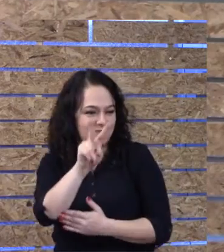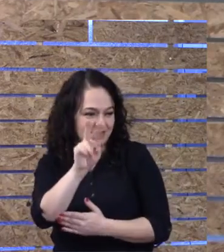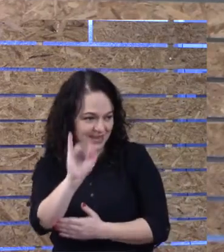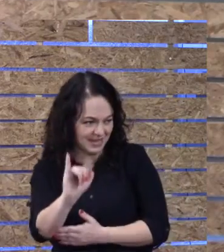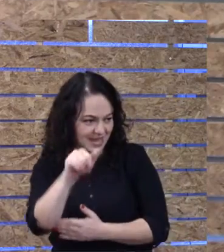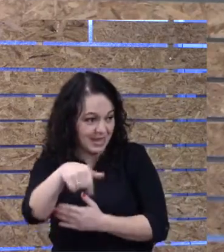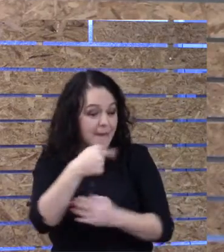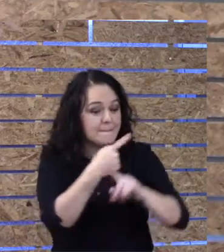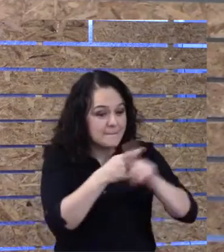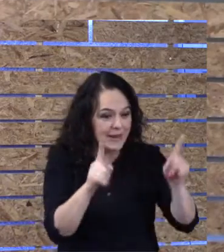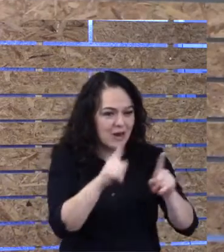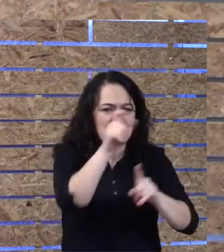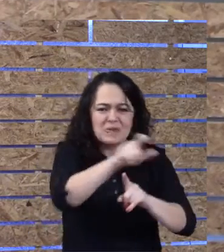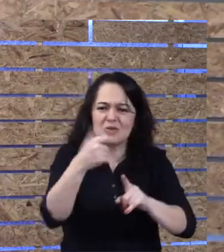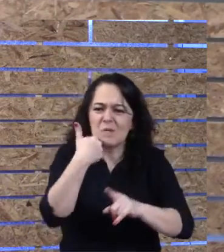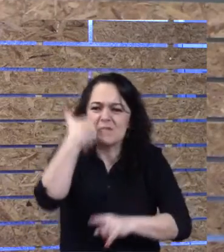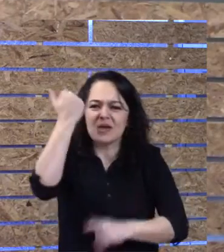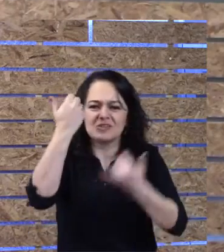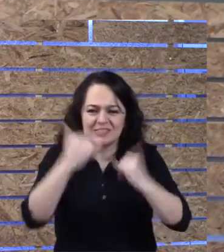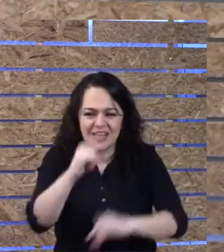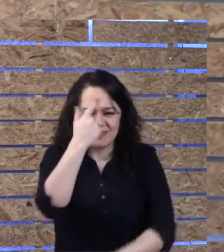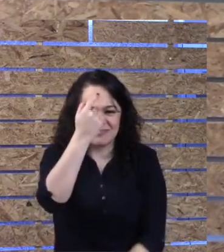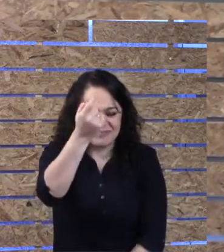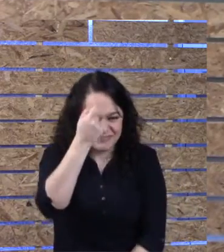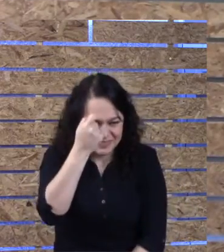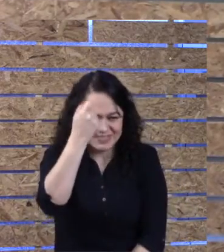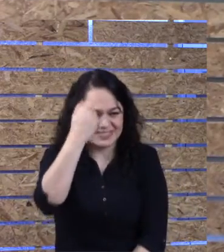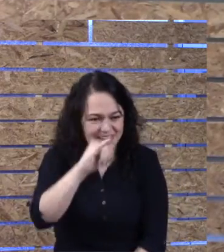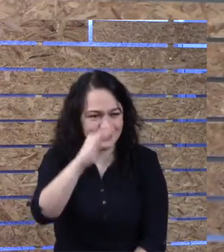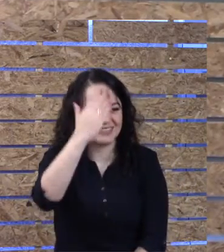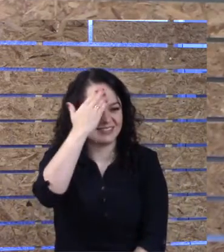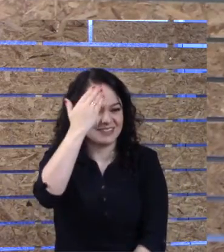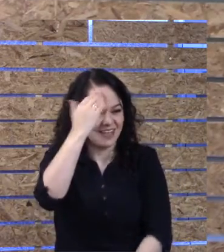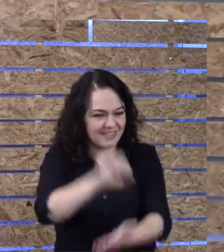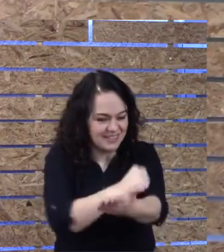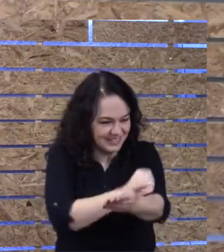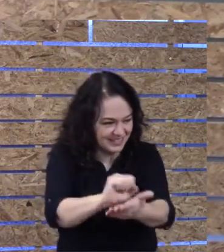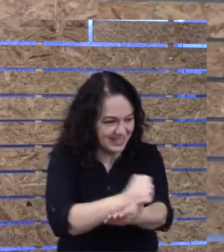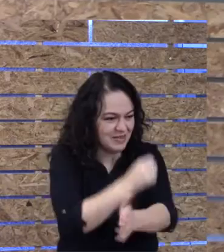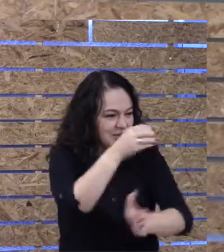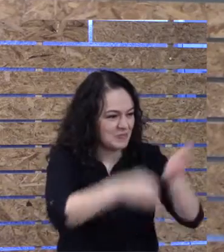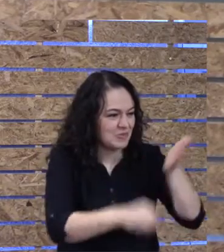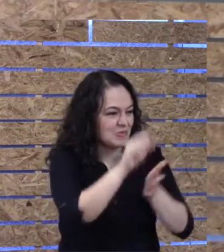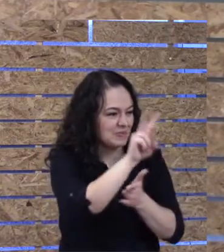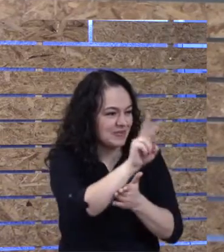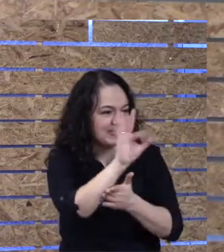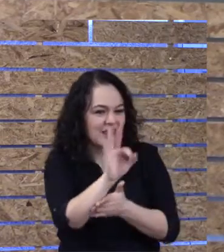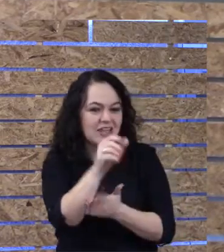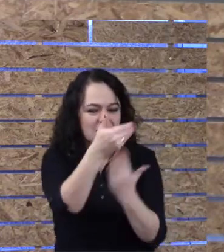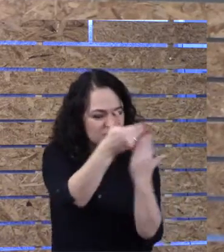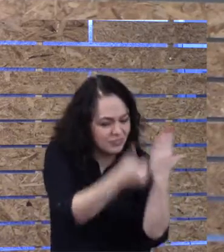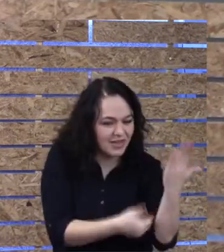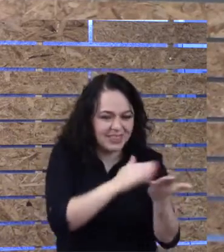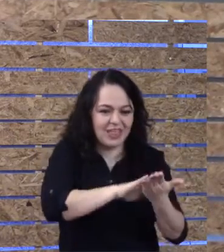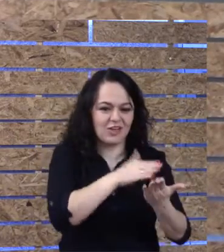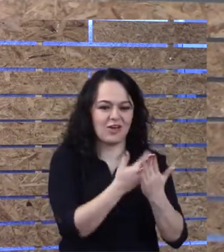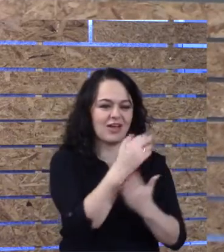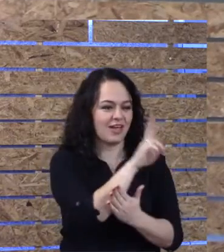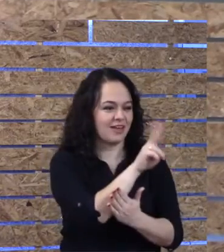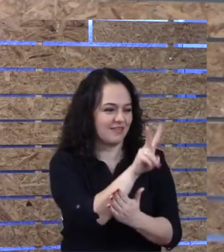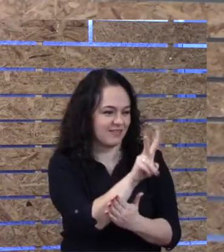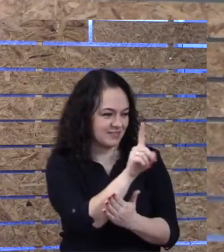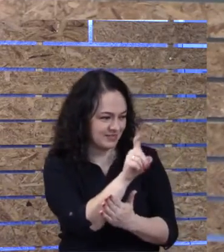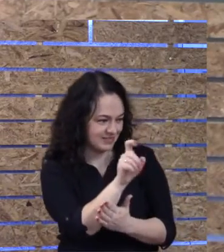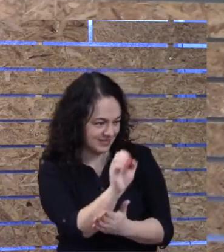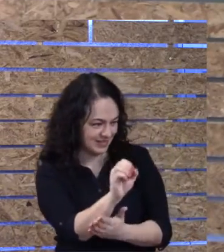la mayoría de los viejitos aquí, no voy a preguntar quiénes, lo aprendimos fue en la Reina Valera. Entonces